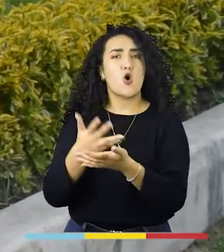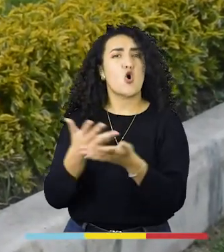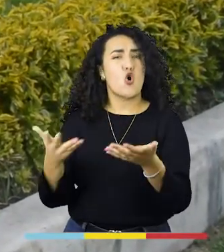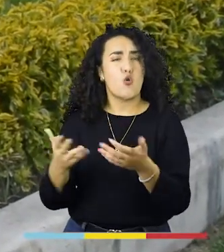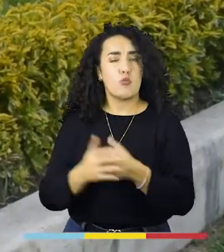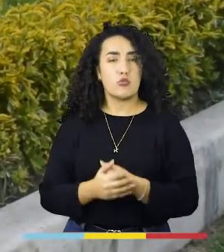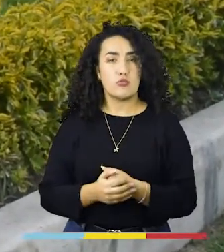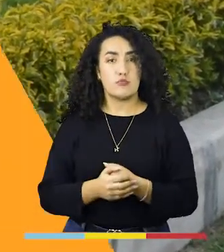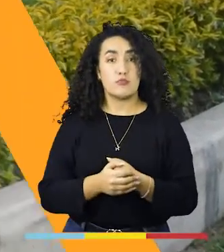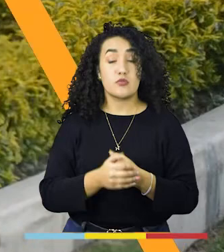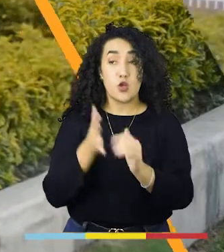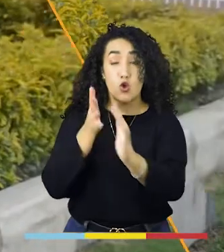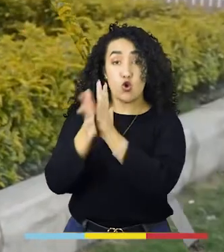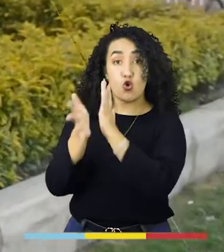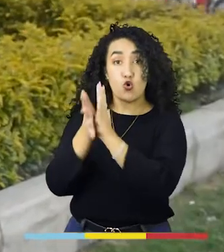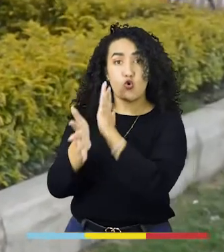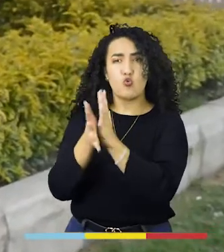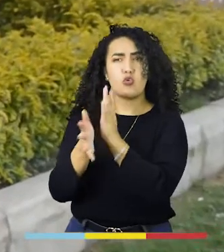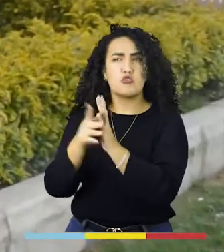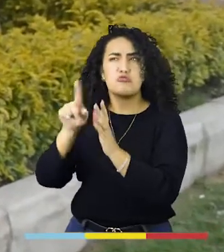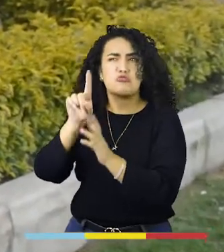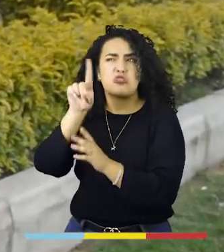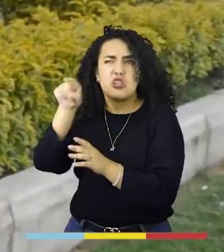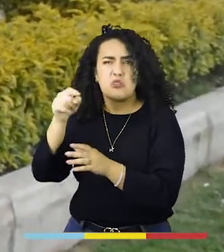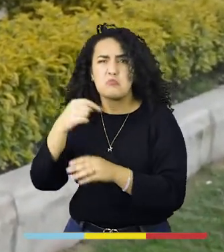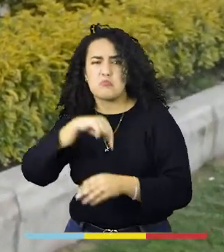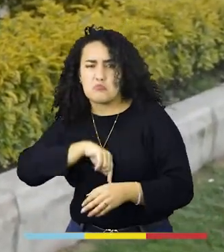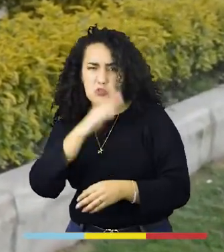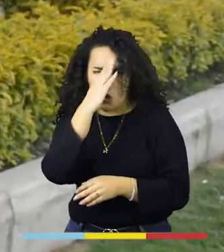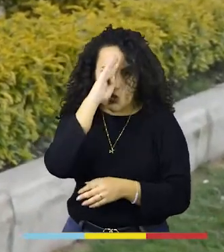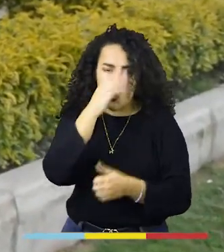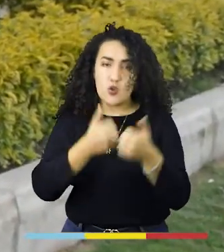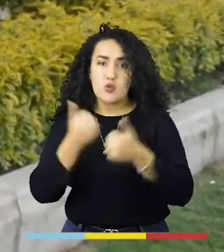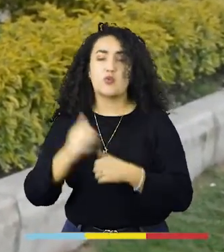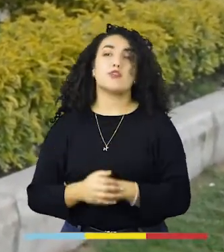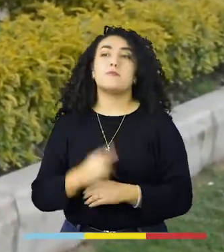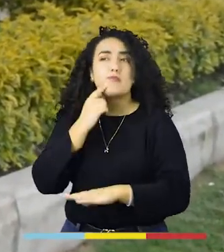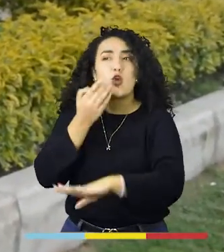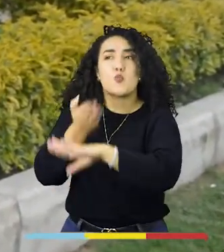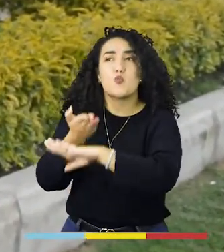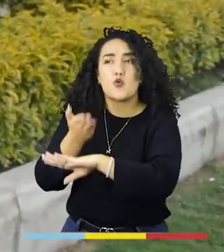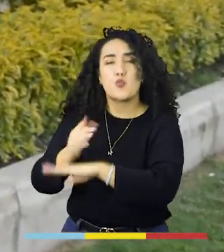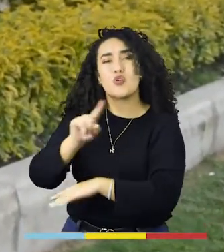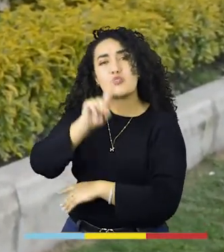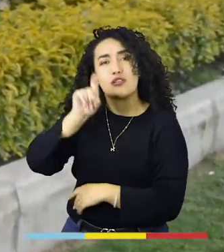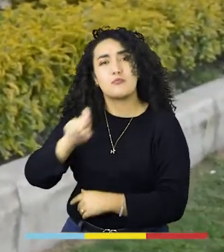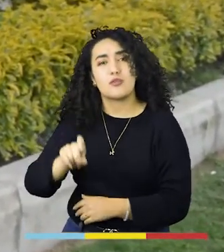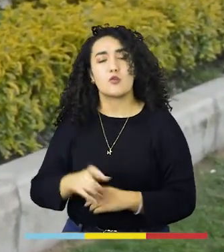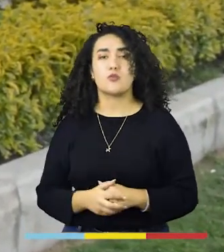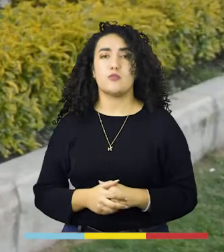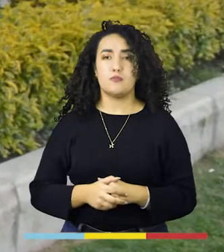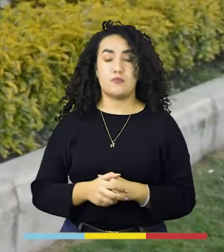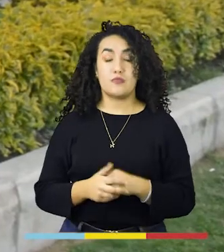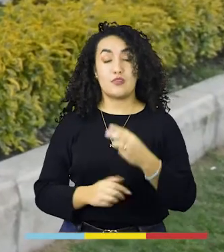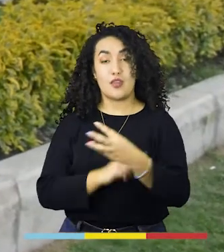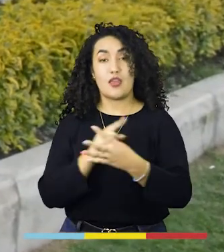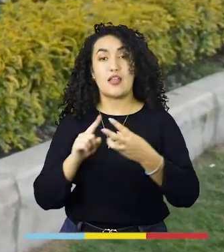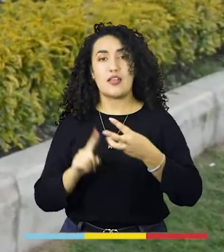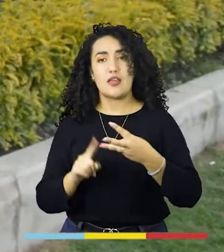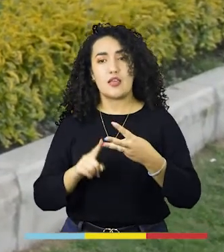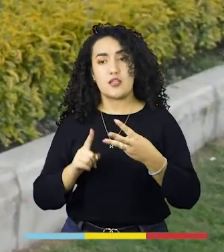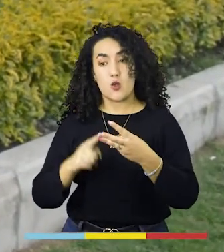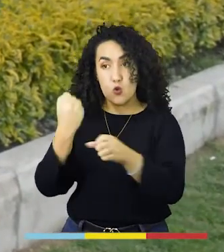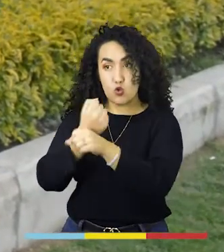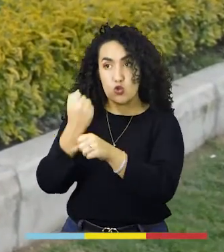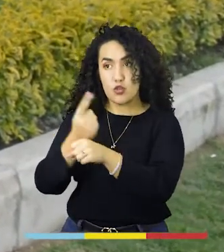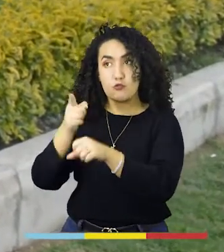que podamos entender tus necesidades. ¿Cómo puedes participar? Cuéntanos qué quieres saber. Invita a amigos y amigas a participar. Haz propuestas